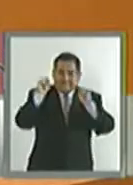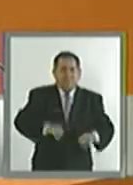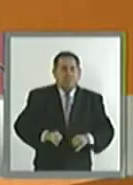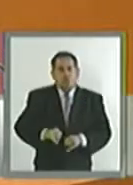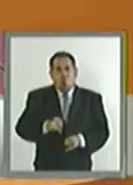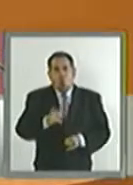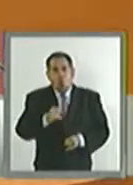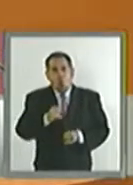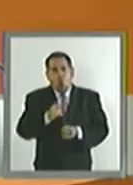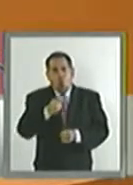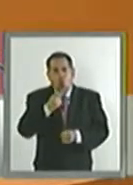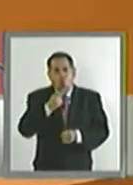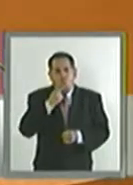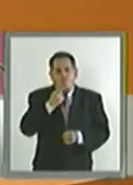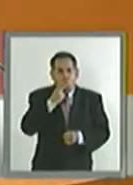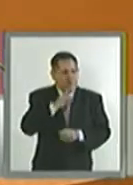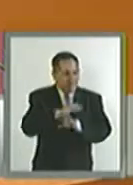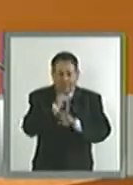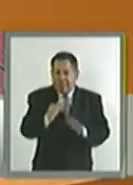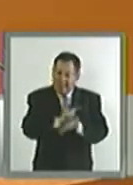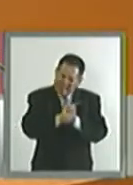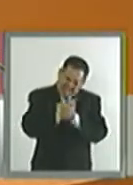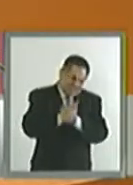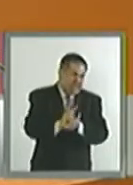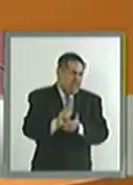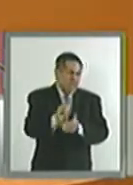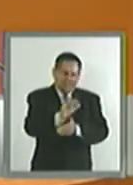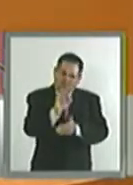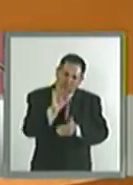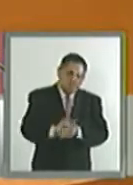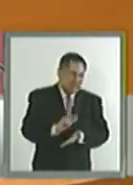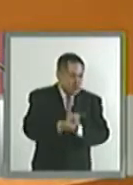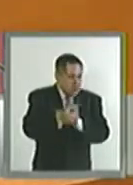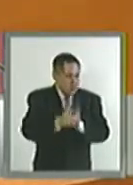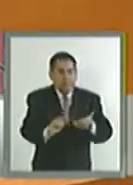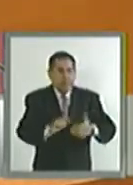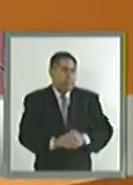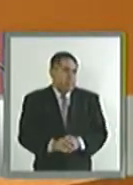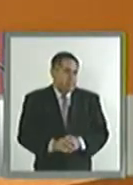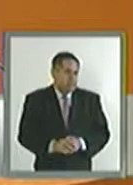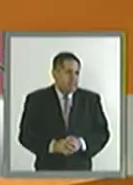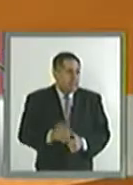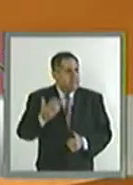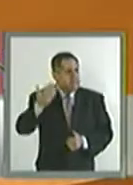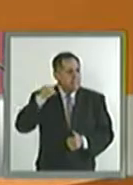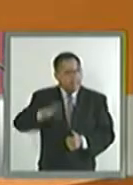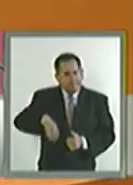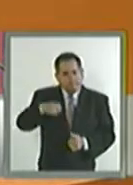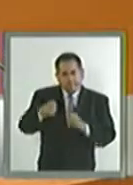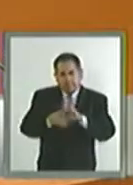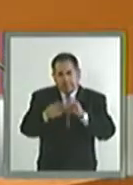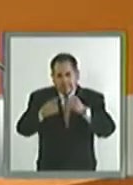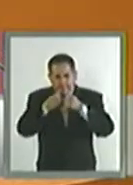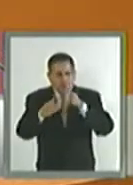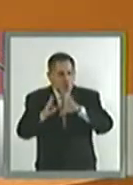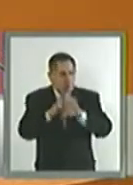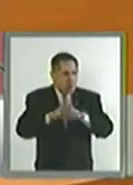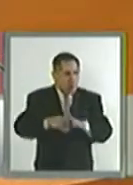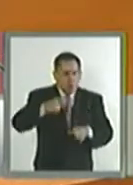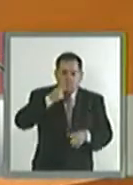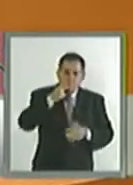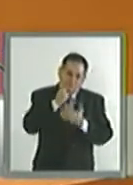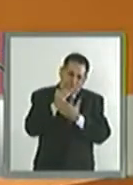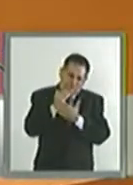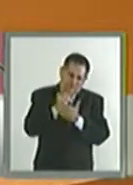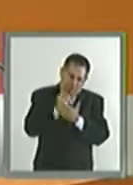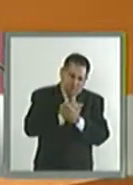de humos. Se han hecho esfuerzos importantes por inhibir el consumo del cigarro, como